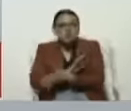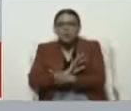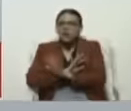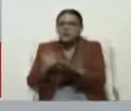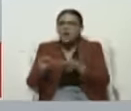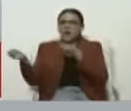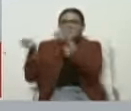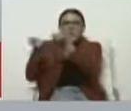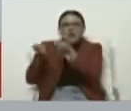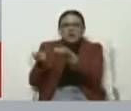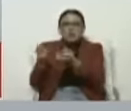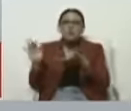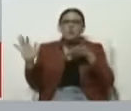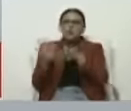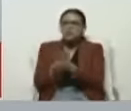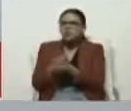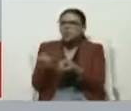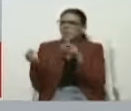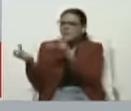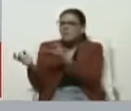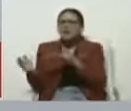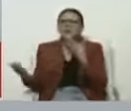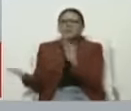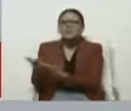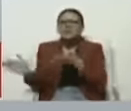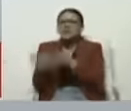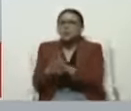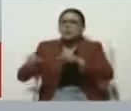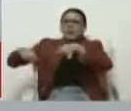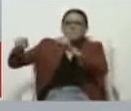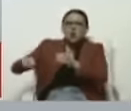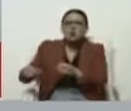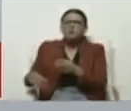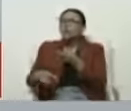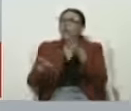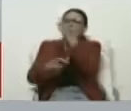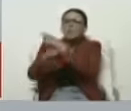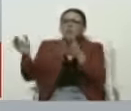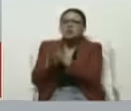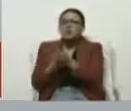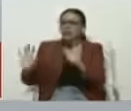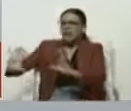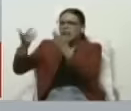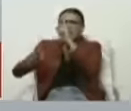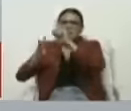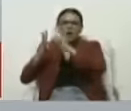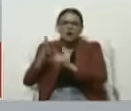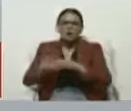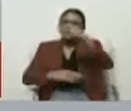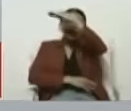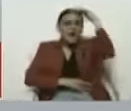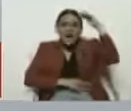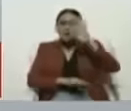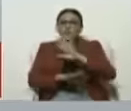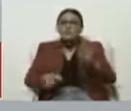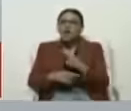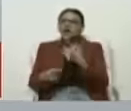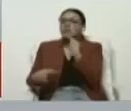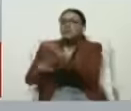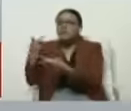estén pidiendo autobuses y motorizados para ir a quemar cosas. Hartos están. Hartos de que les